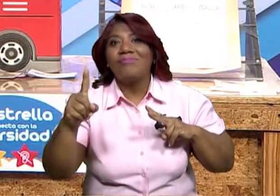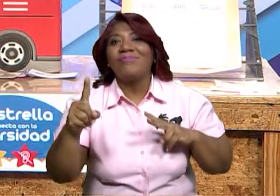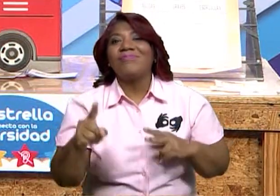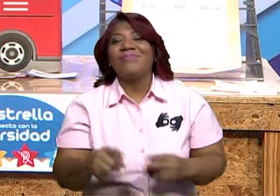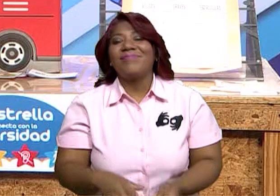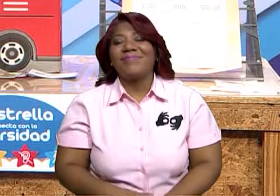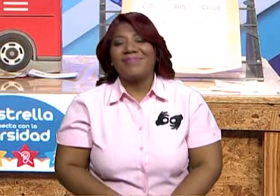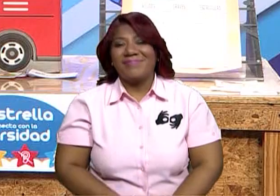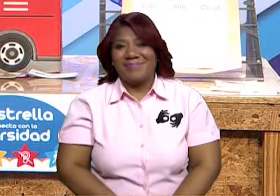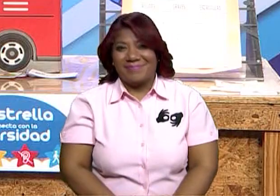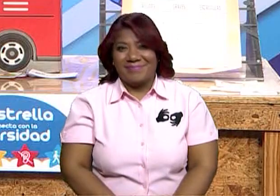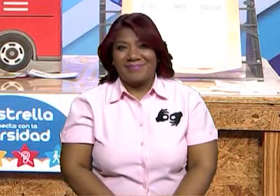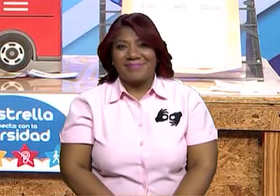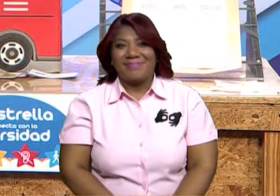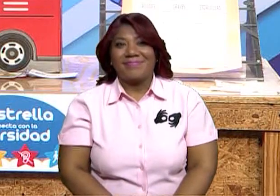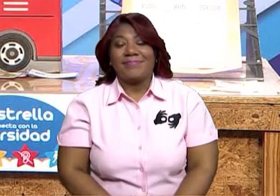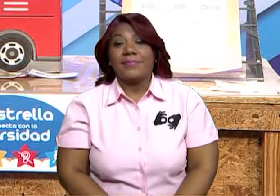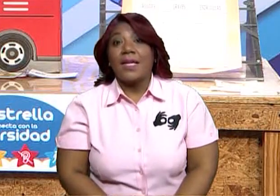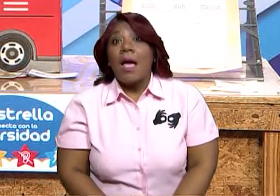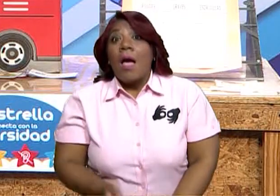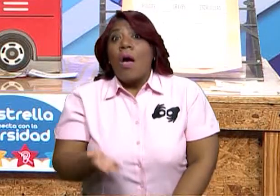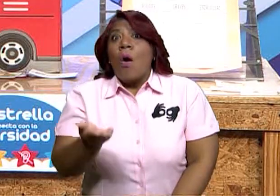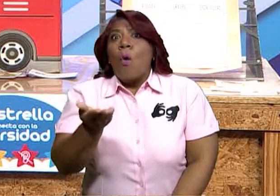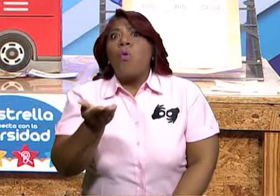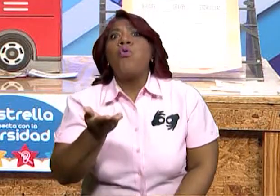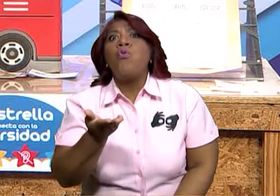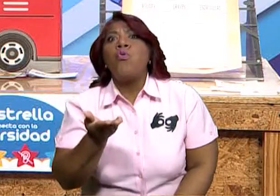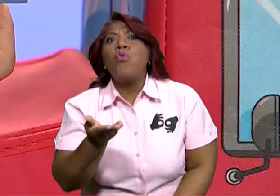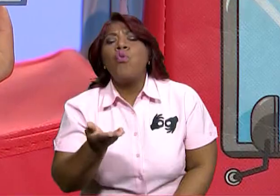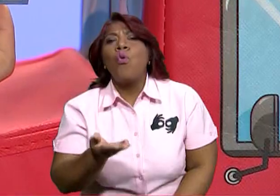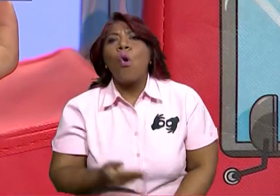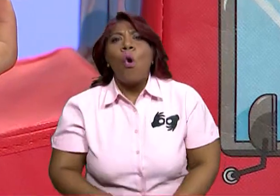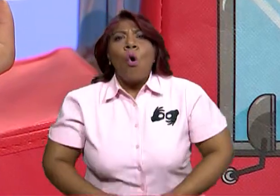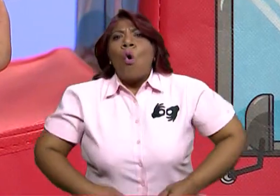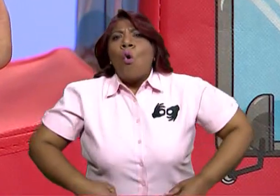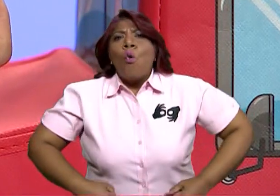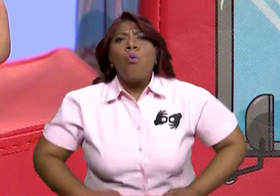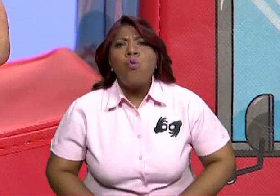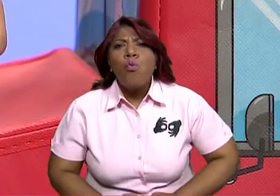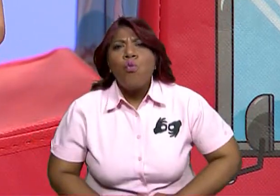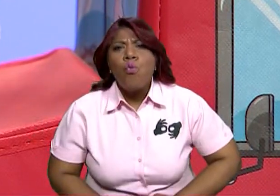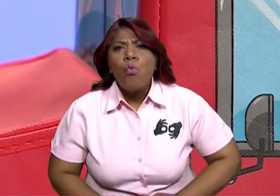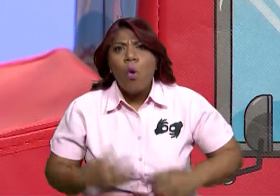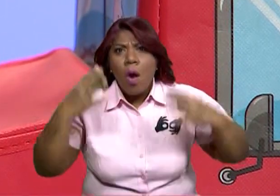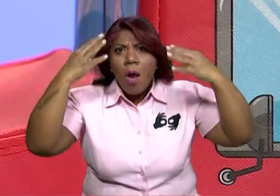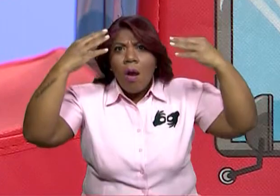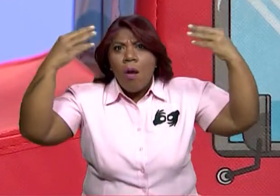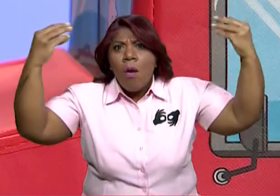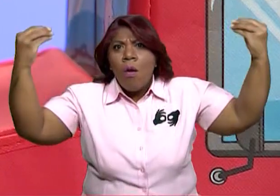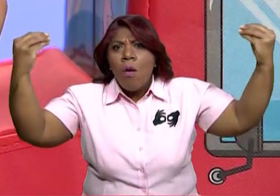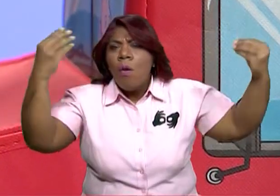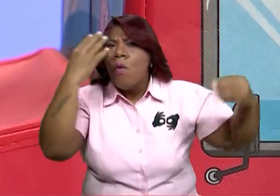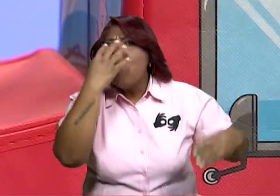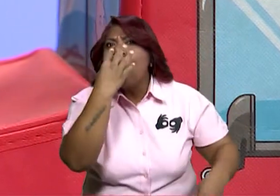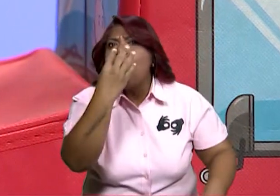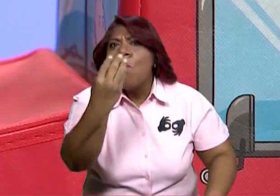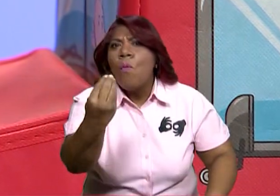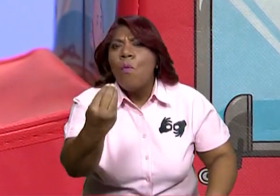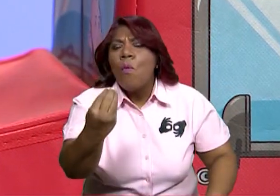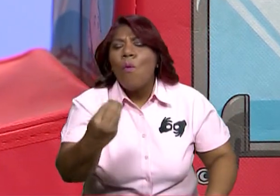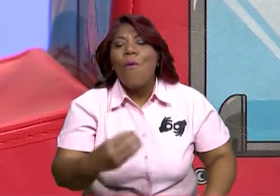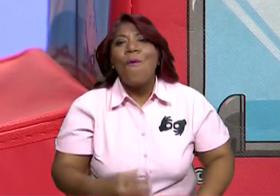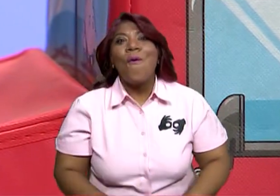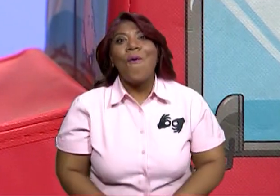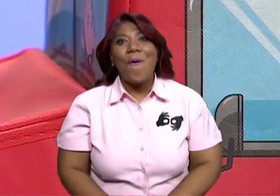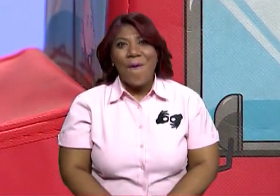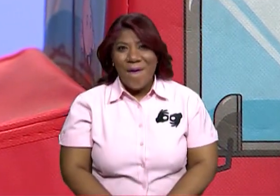siguiente palabra. Sopló. Sopló. Aquí la tenemos también seleccionada con